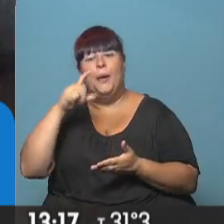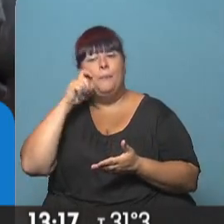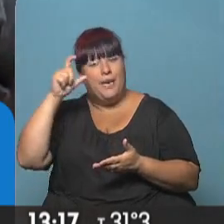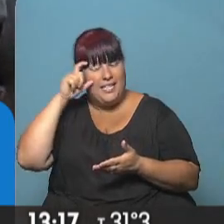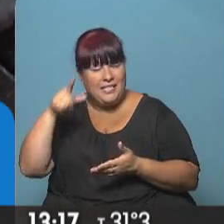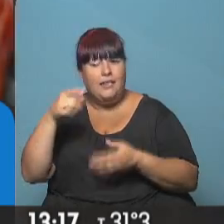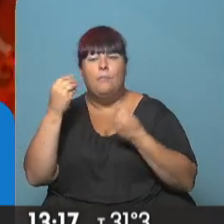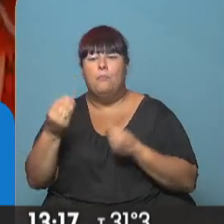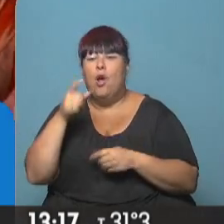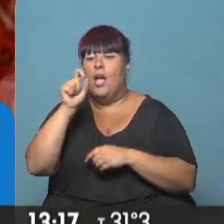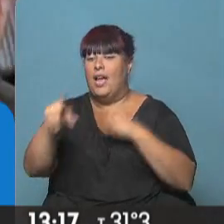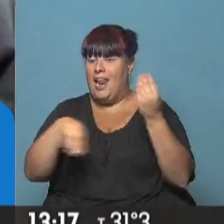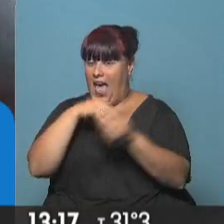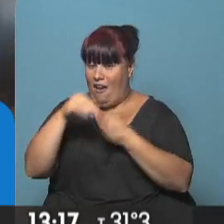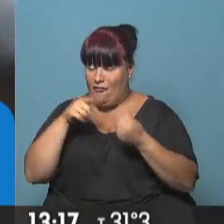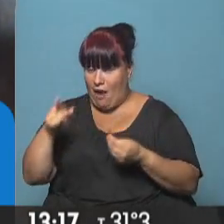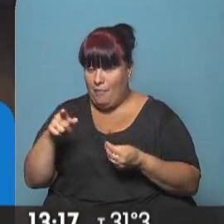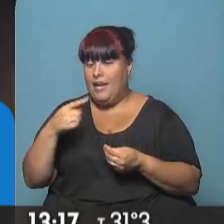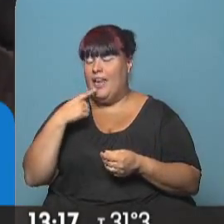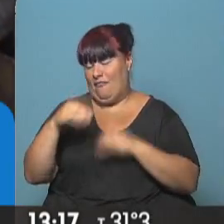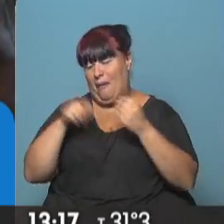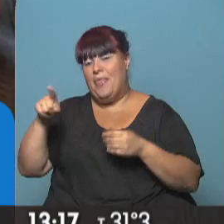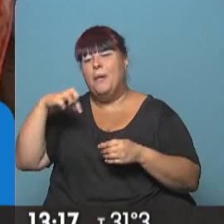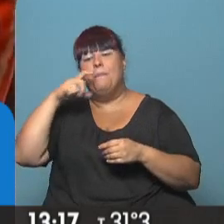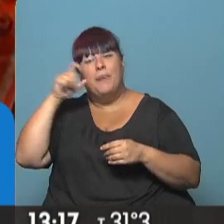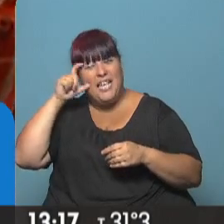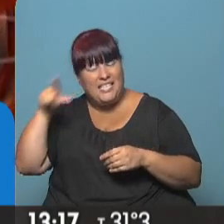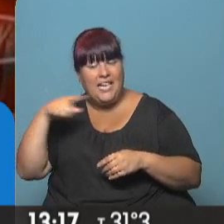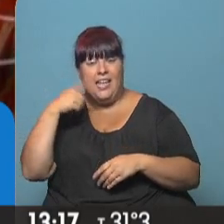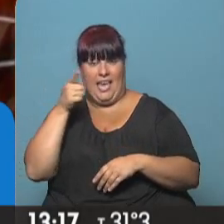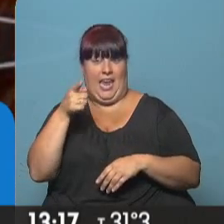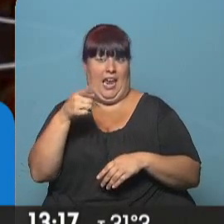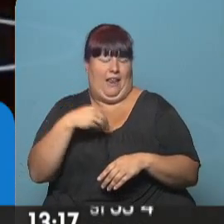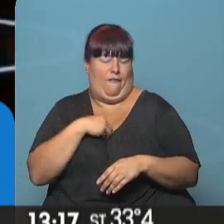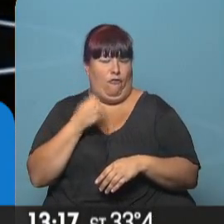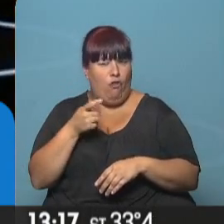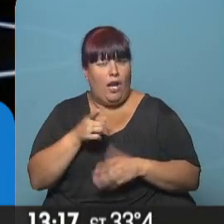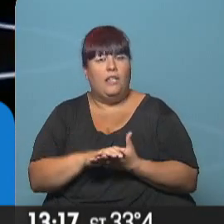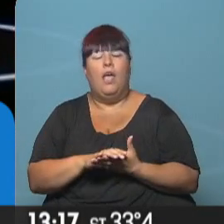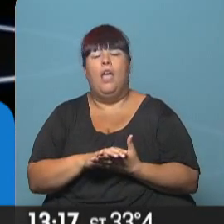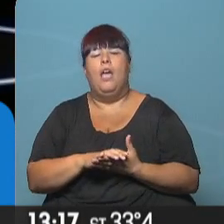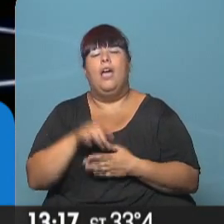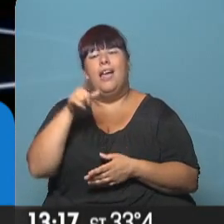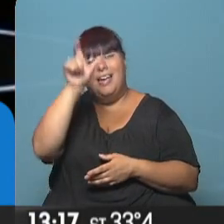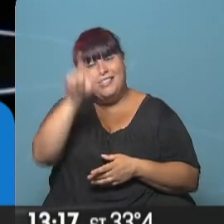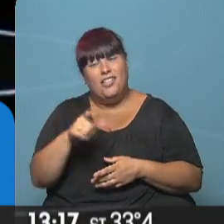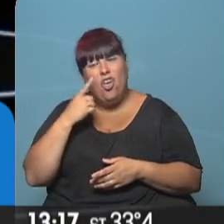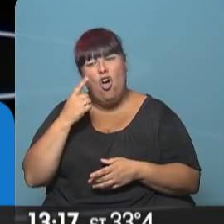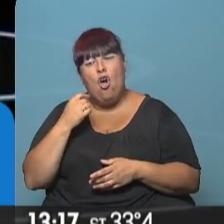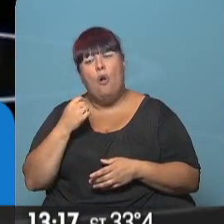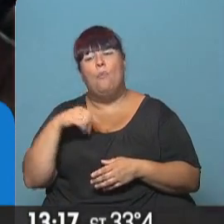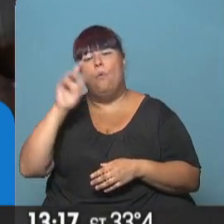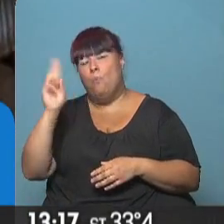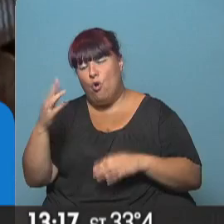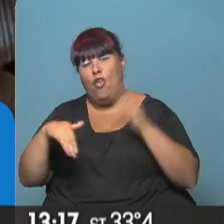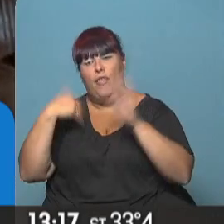Prince, porque su familia dijo, la familia de Prince, ¿no?, de quien es súper fanático, que a este artista, después de su